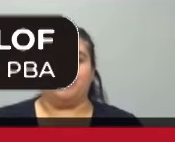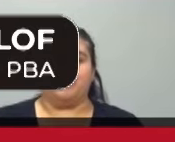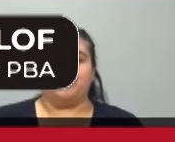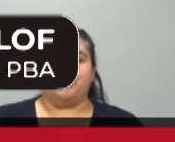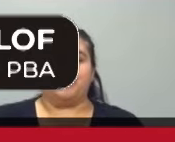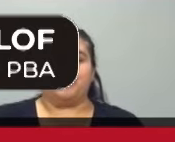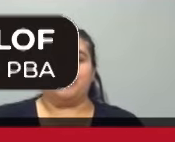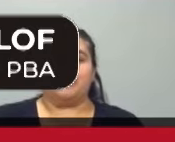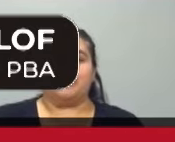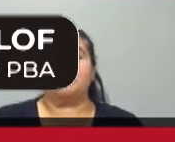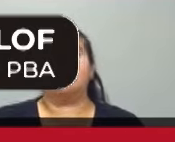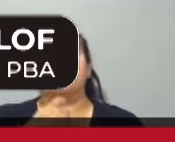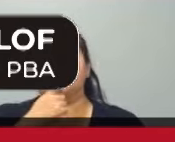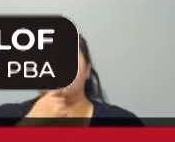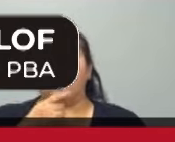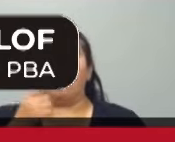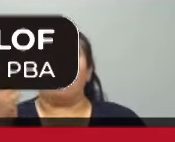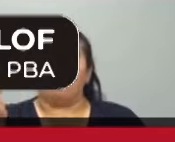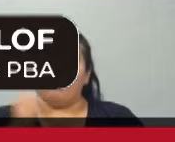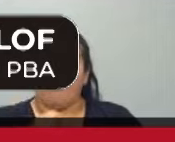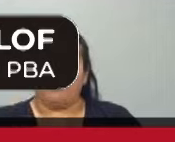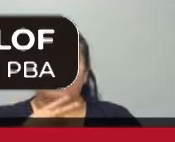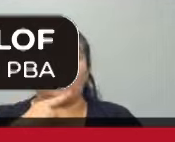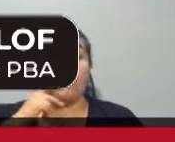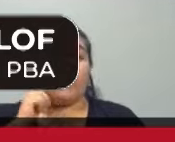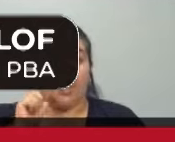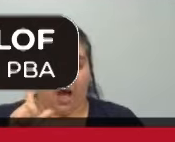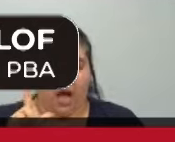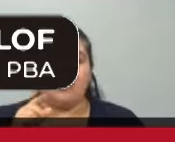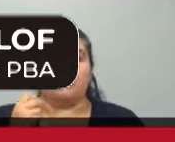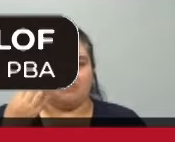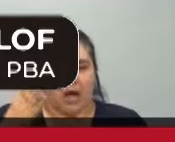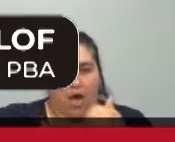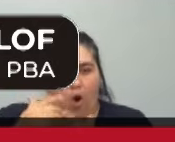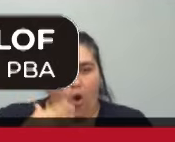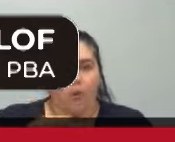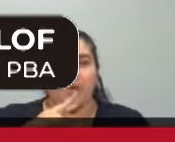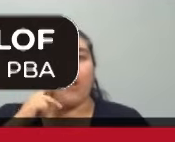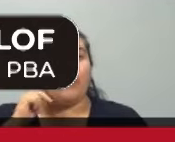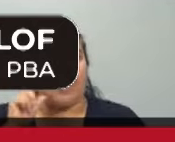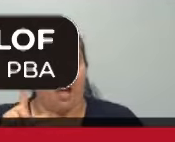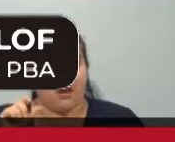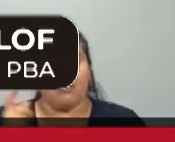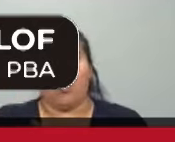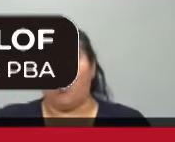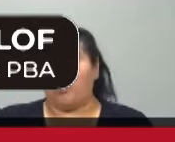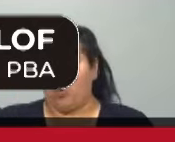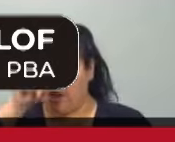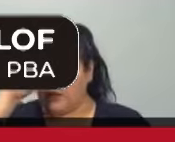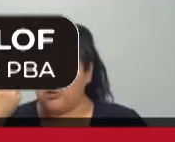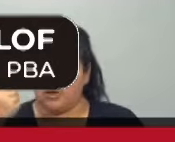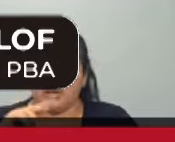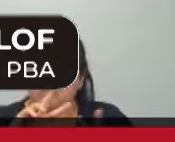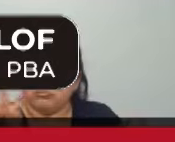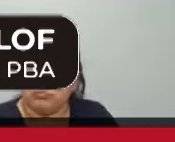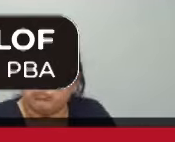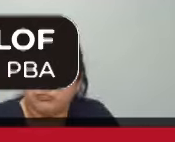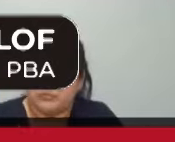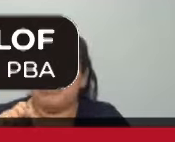Doy un ejemplo. En el caso del Fondo Vial, para obras viales, el Gobierno Nacional está